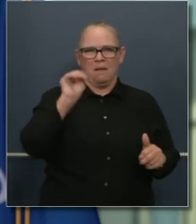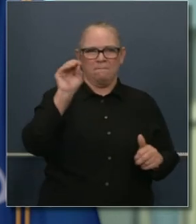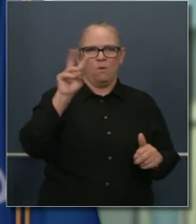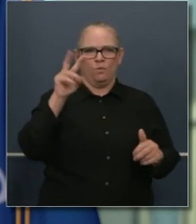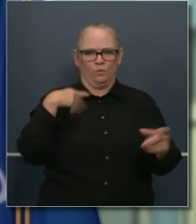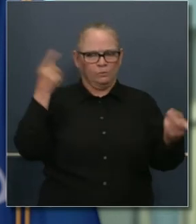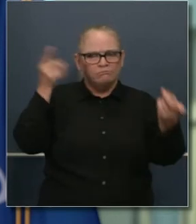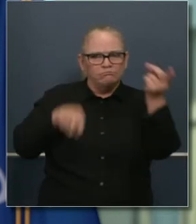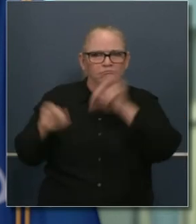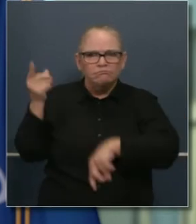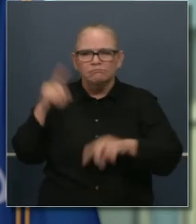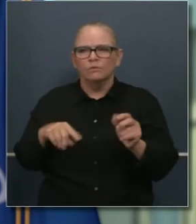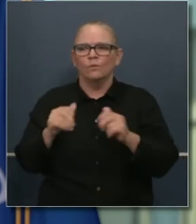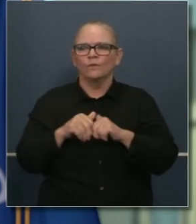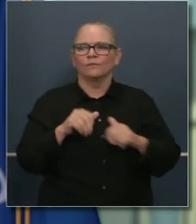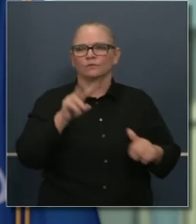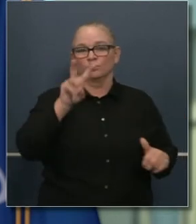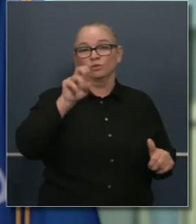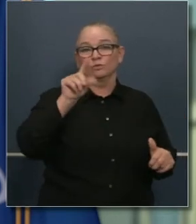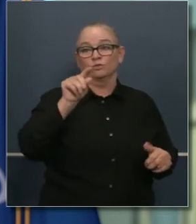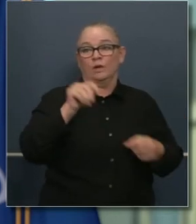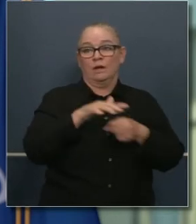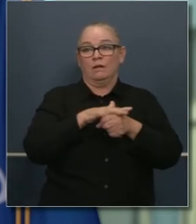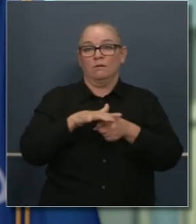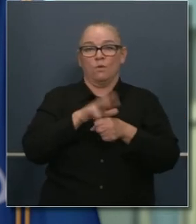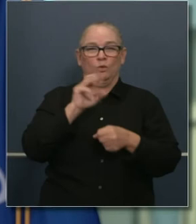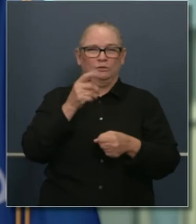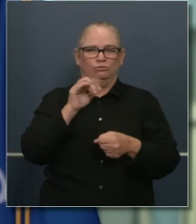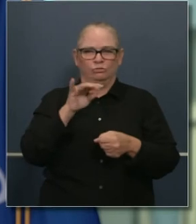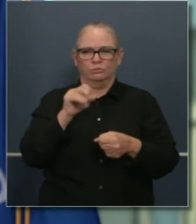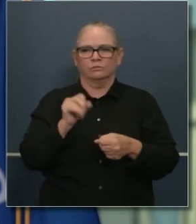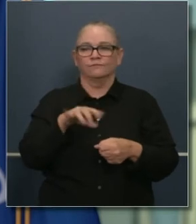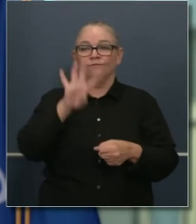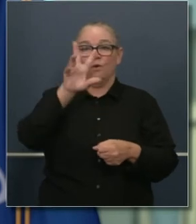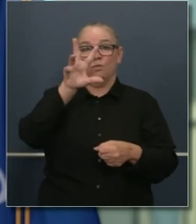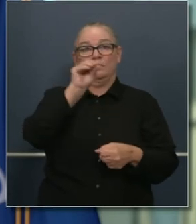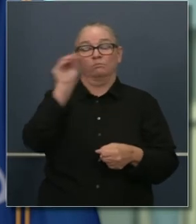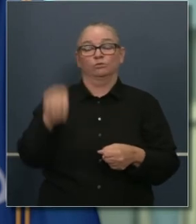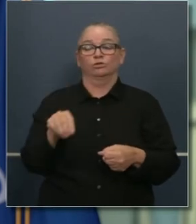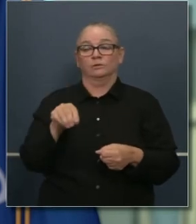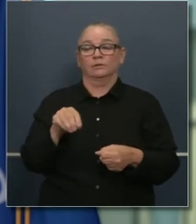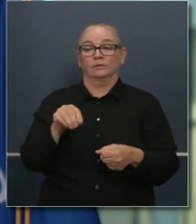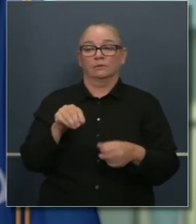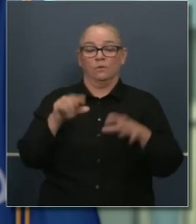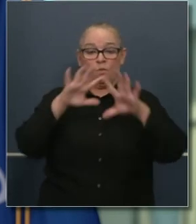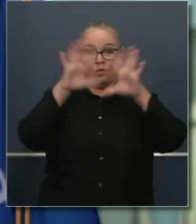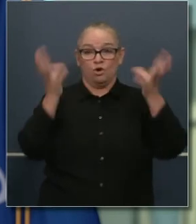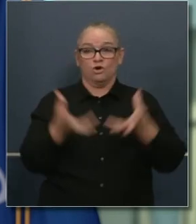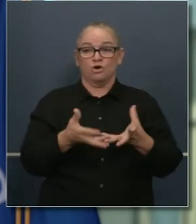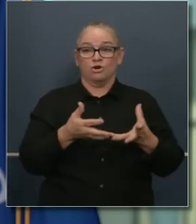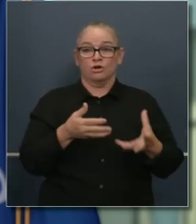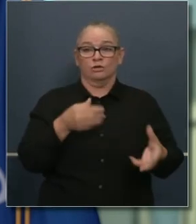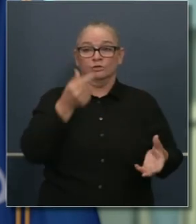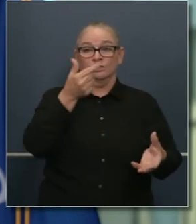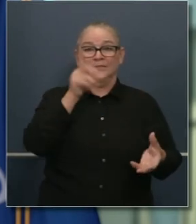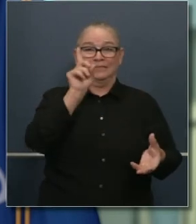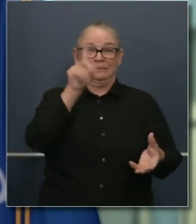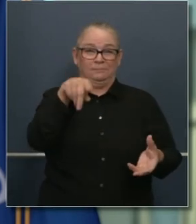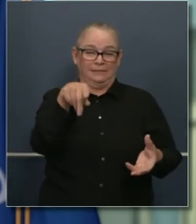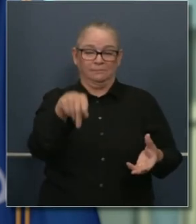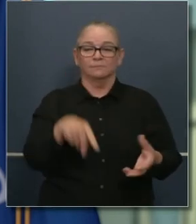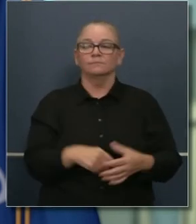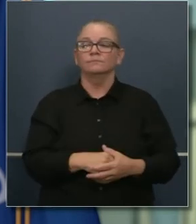doscientas veinte jurisdicciones que representan el 43 por ciento del producto nacional bruto de todo el